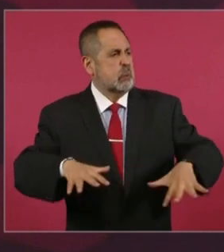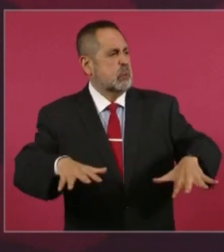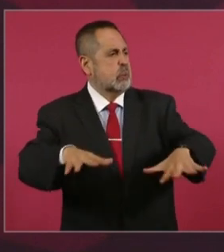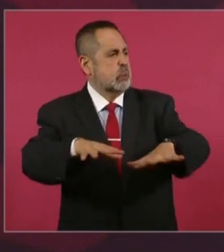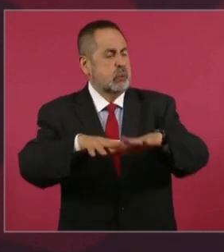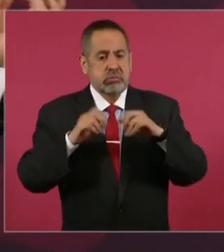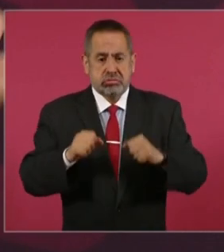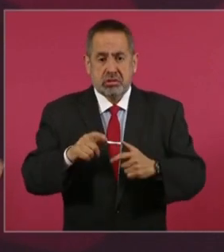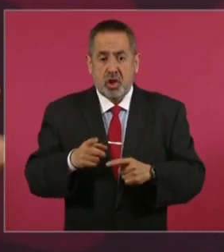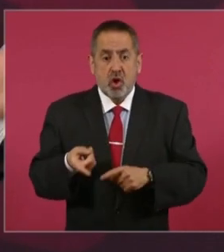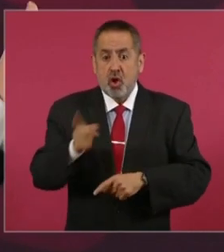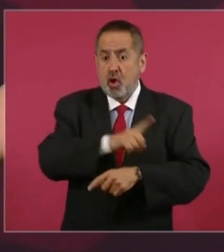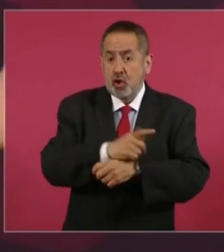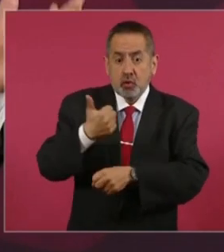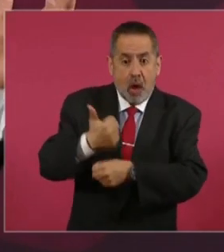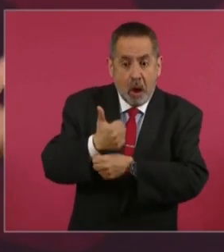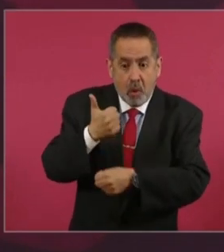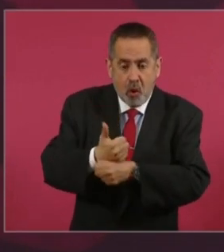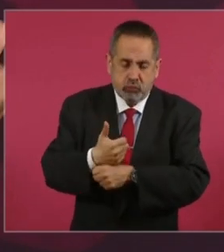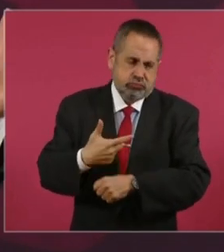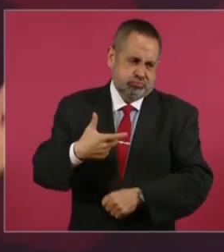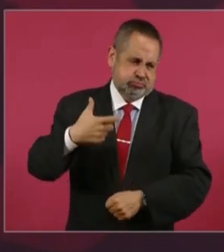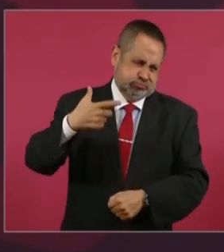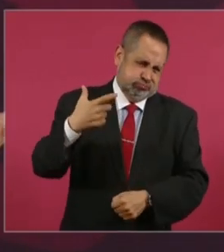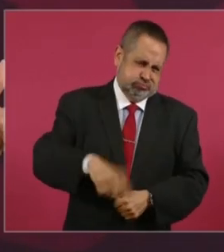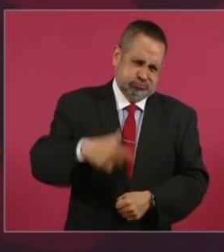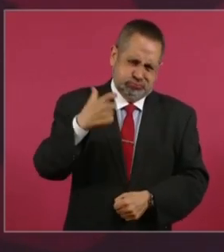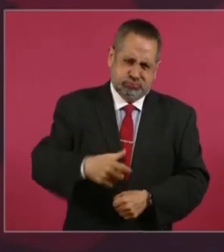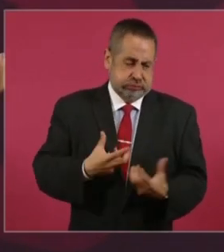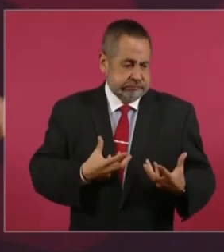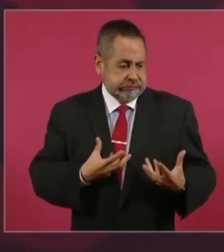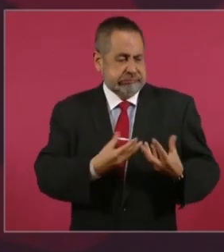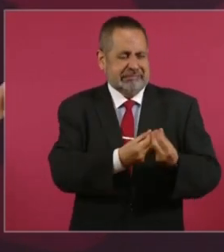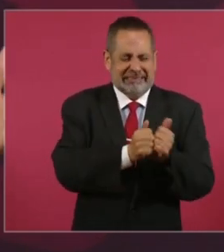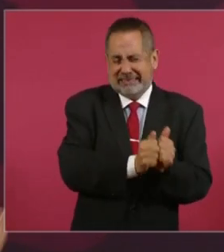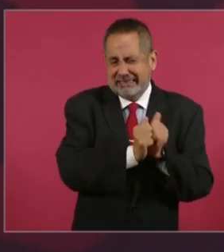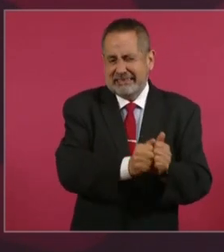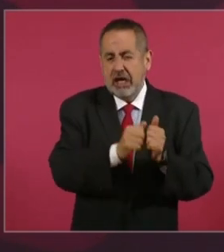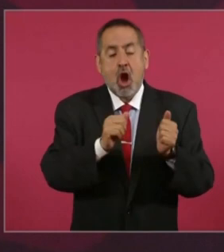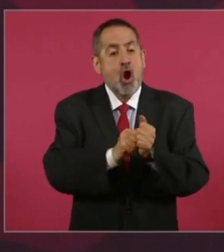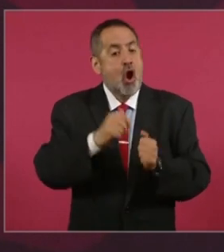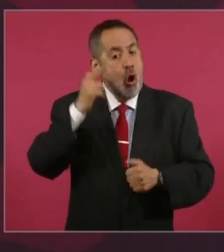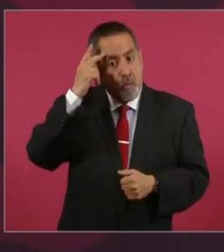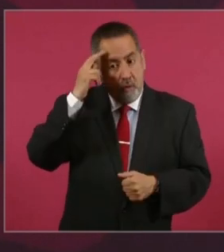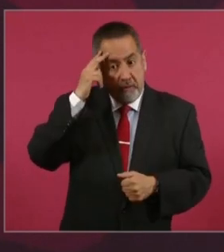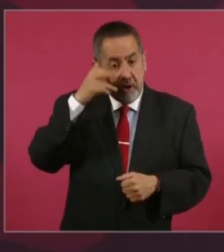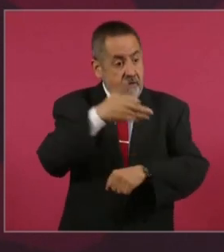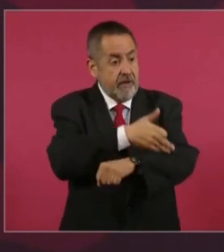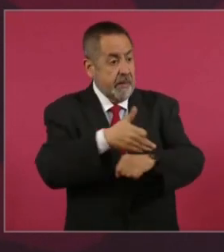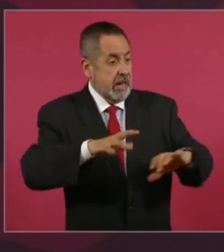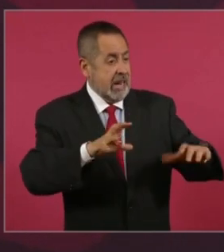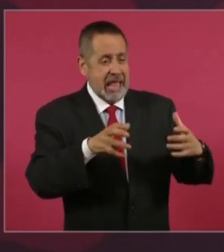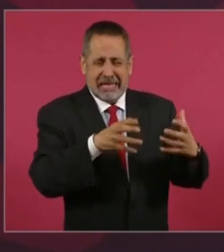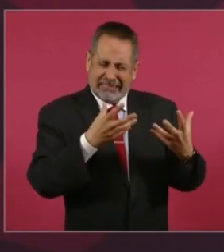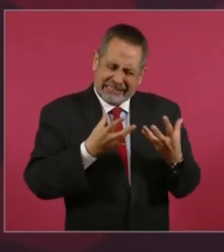Su abuelo era porfirista, casi toda la familia porfirista,